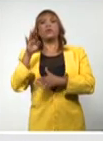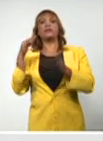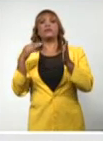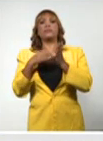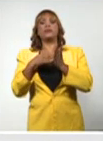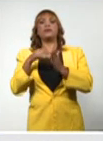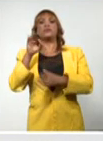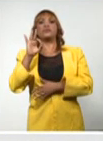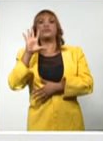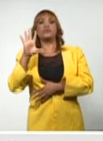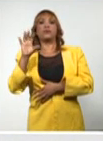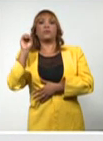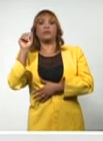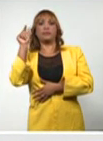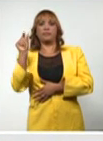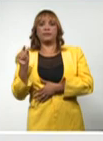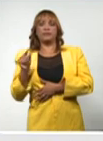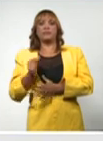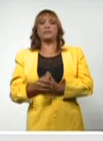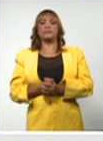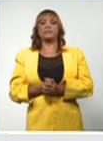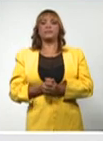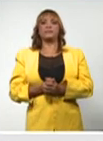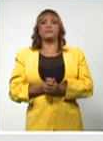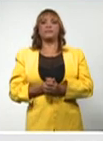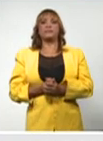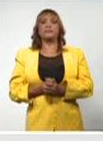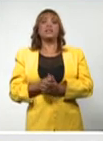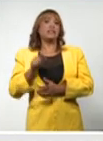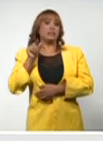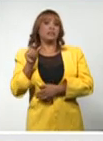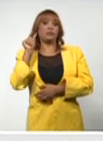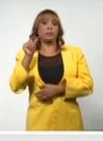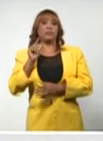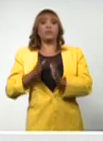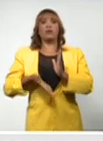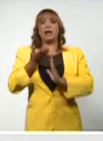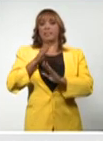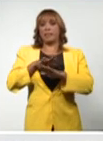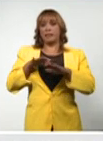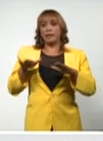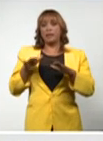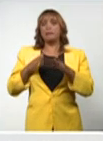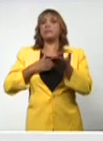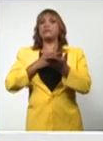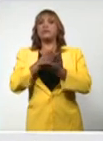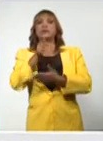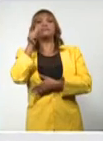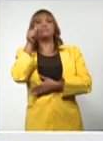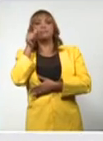4.850 personas, que son personas que están de alta clínica, se mantienen en vigilancia